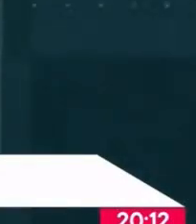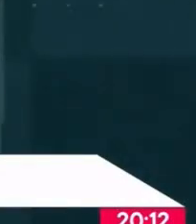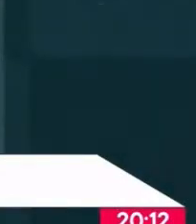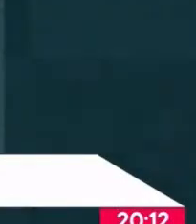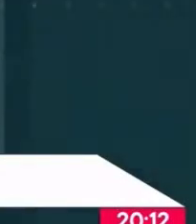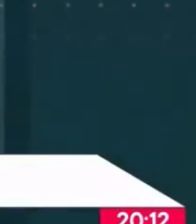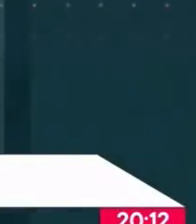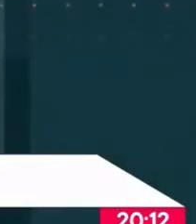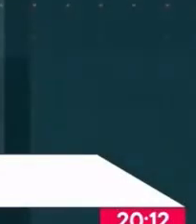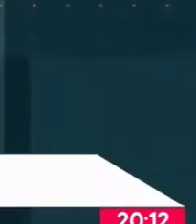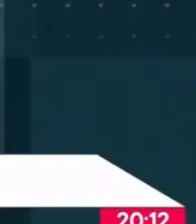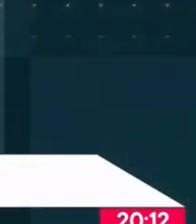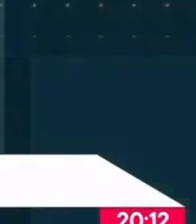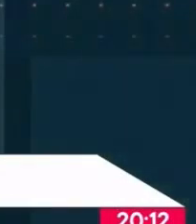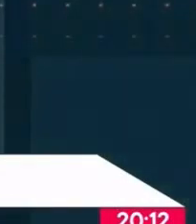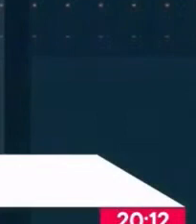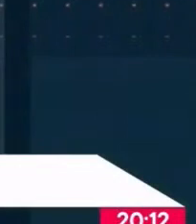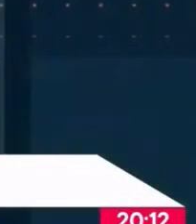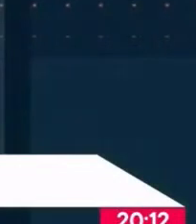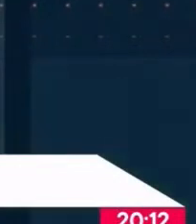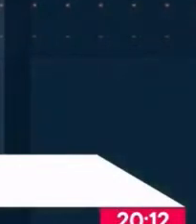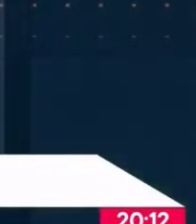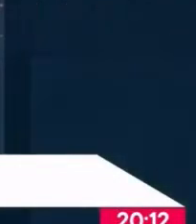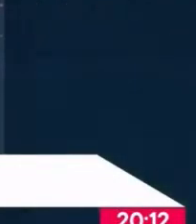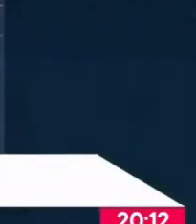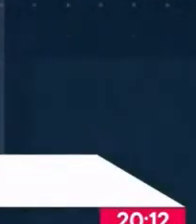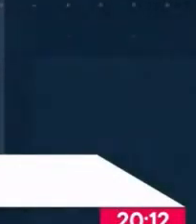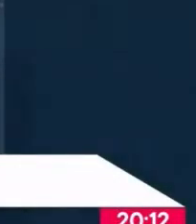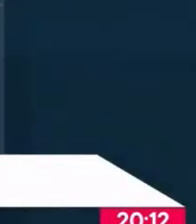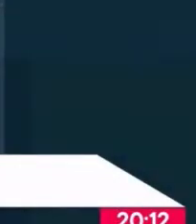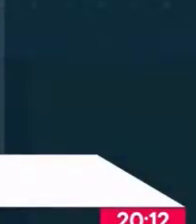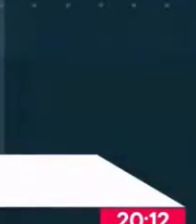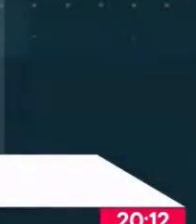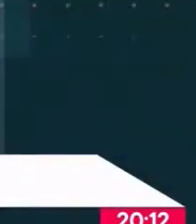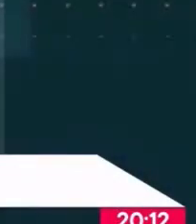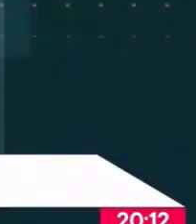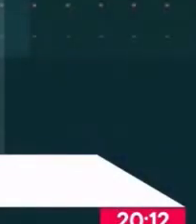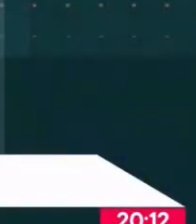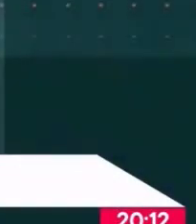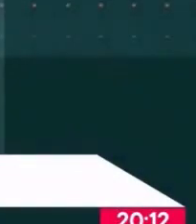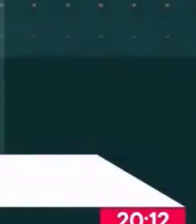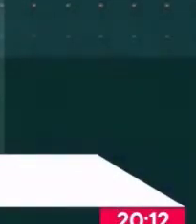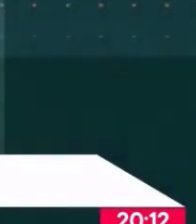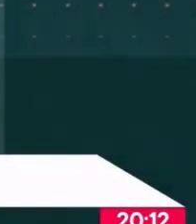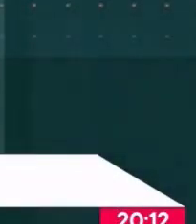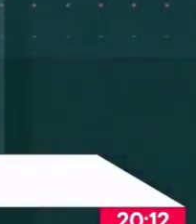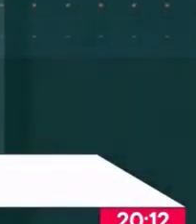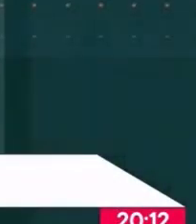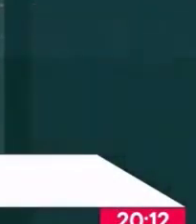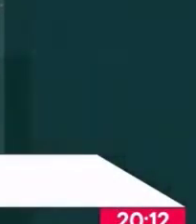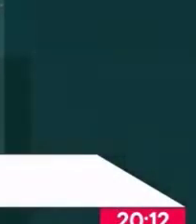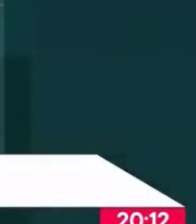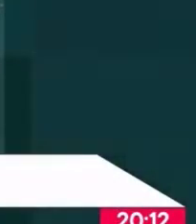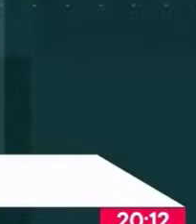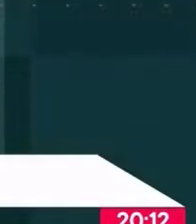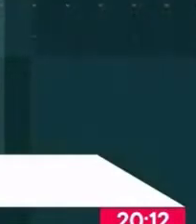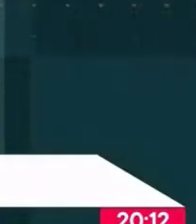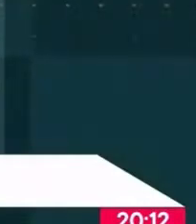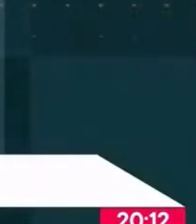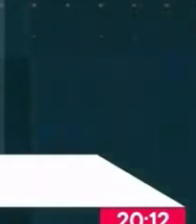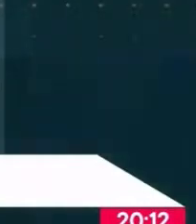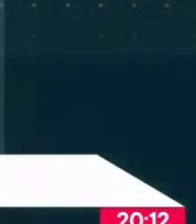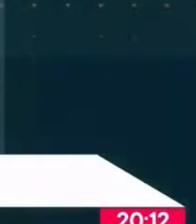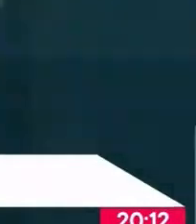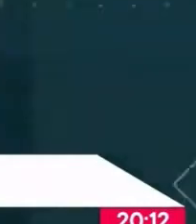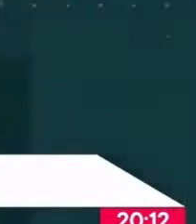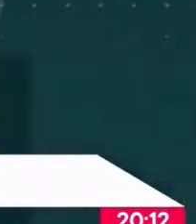La foca prometió sortear un carro. Ah, sí. La foca prometió sortear un carro, si hablábamos. La foca prometió sortear un carro. A